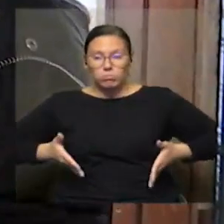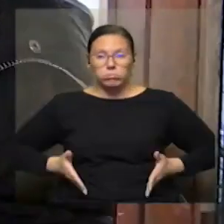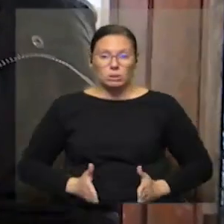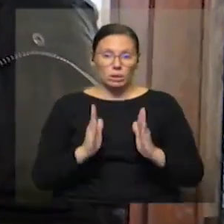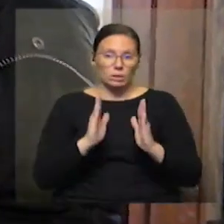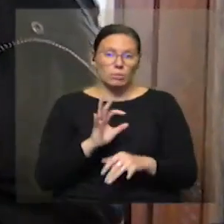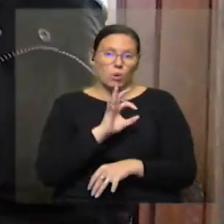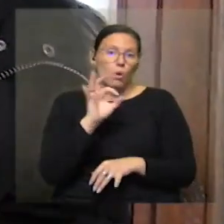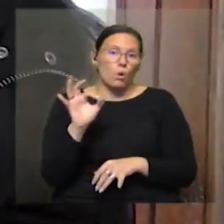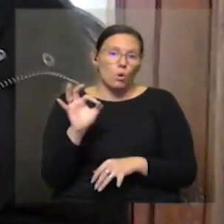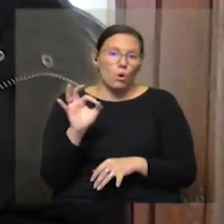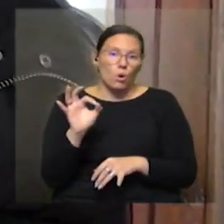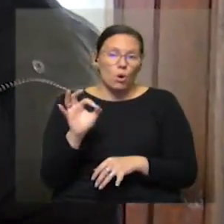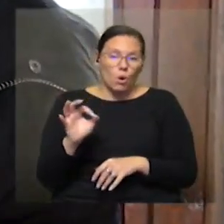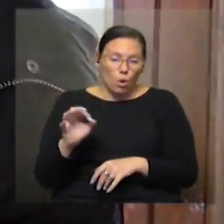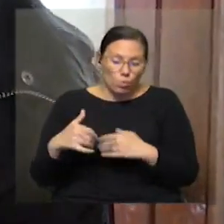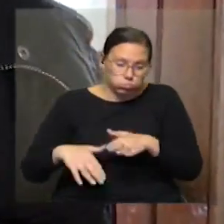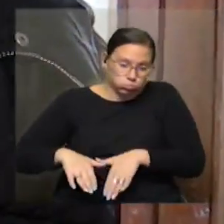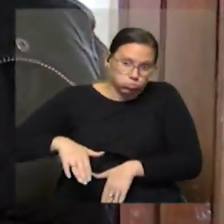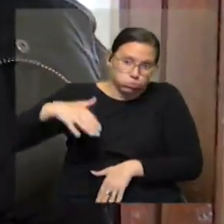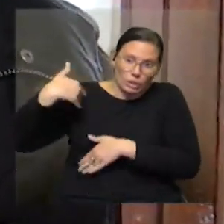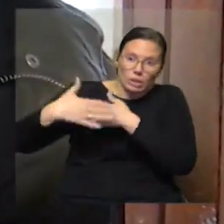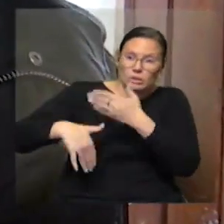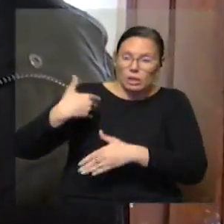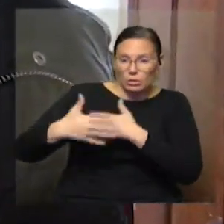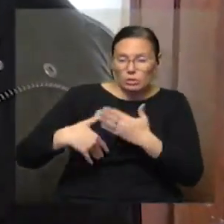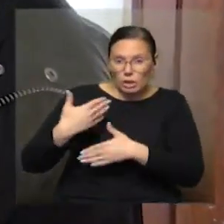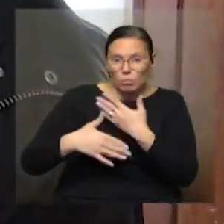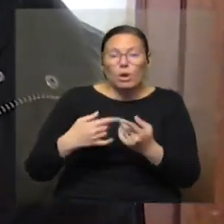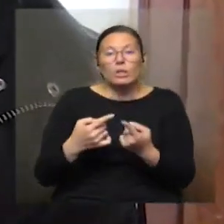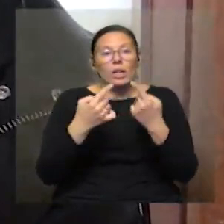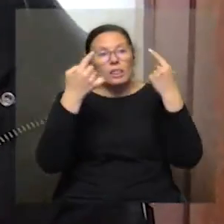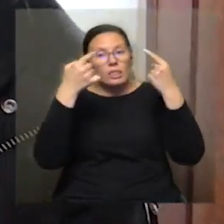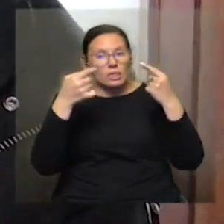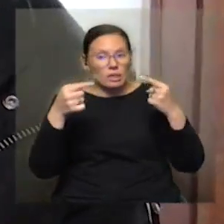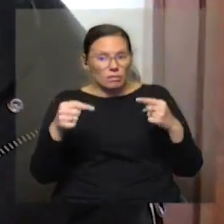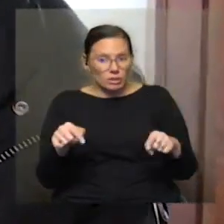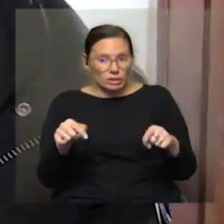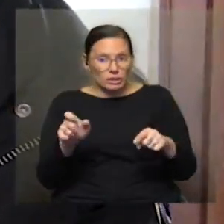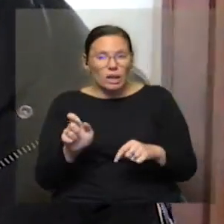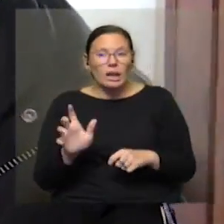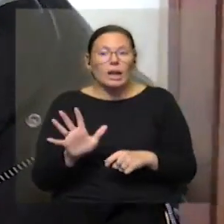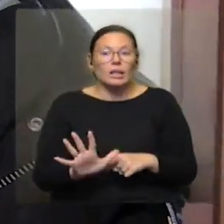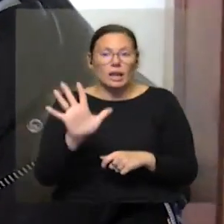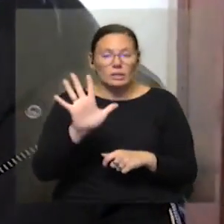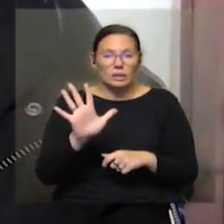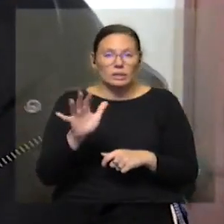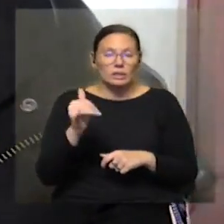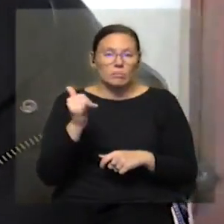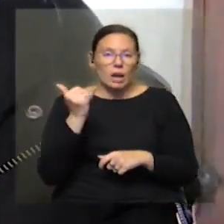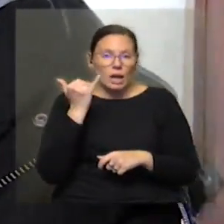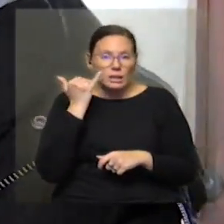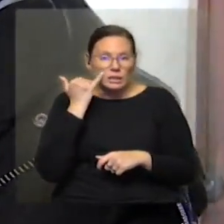o a medida que nos vamos desarrollando, presentamos diferencias en las características sexuales, ya sea